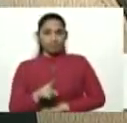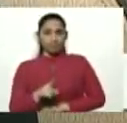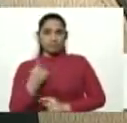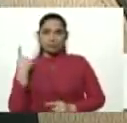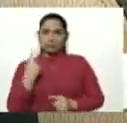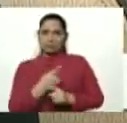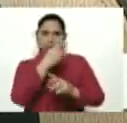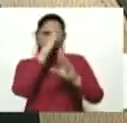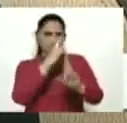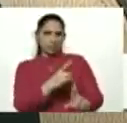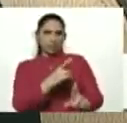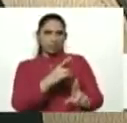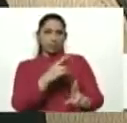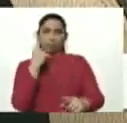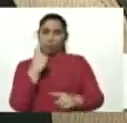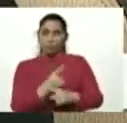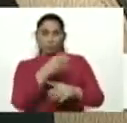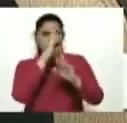cumplir, se cumplan.